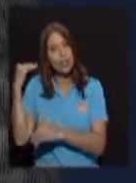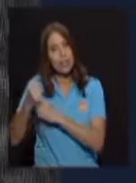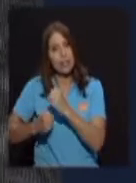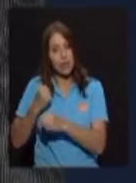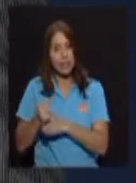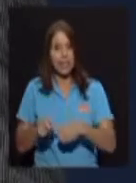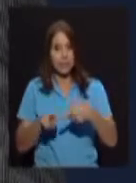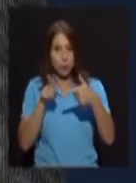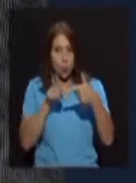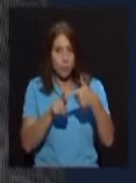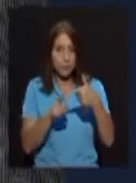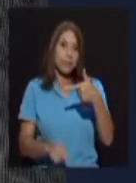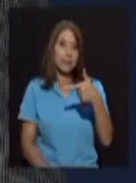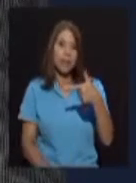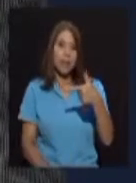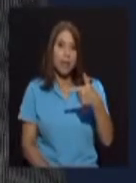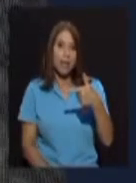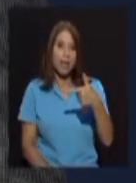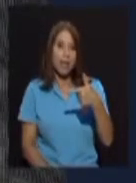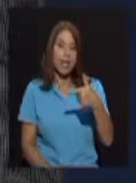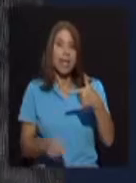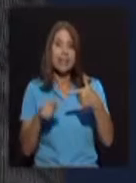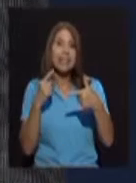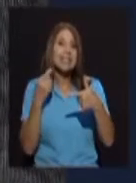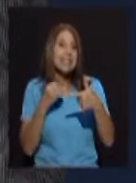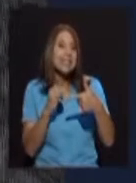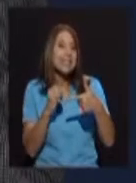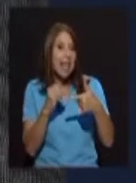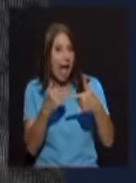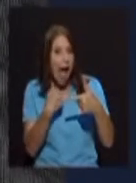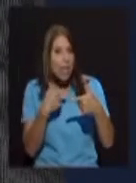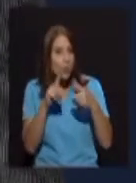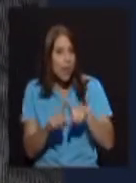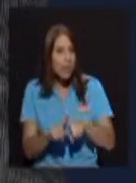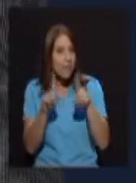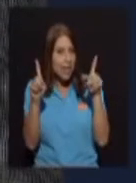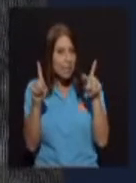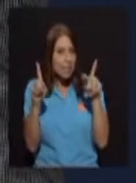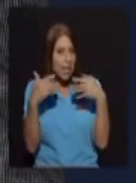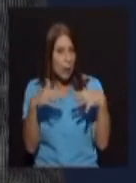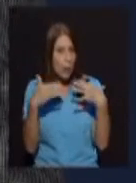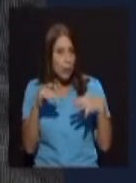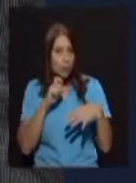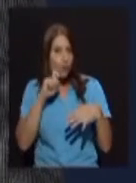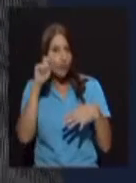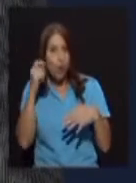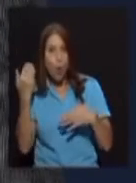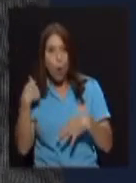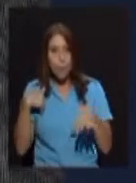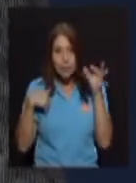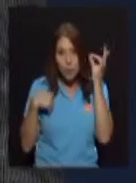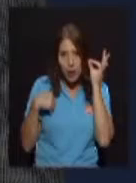lado. Lo otro es que sí hay una diferencia importante entre hombres y mujeres, ¿no?